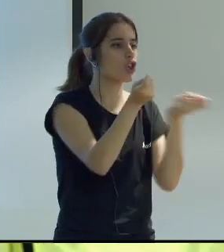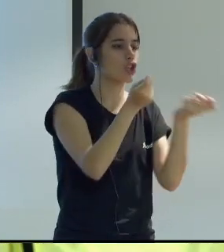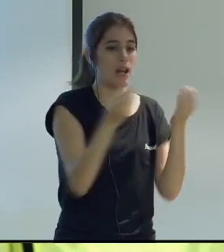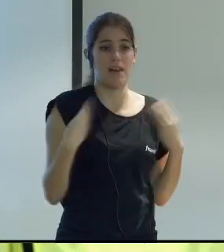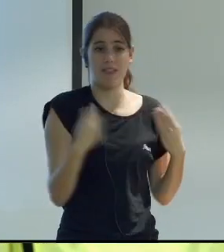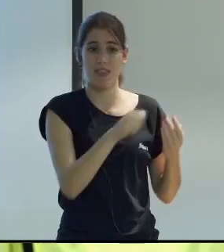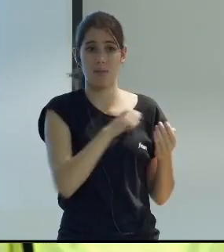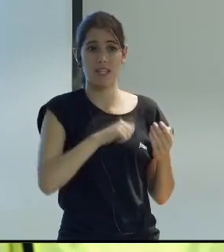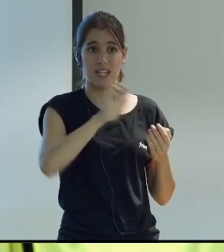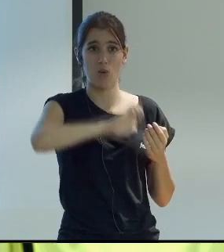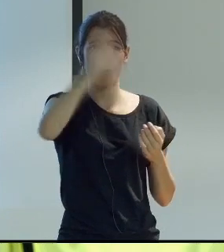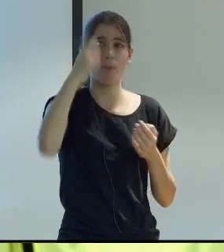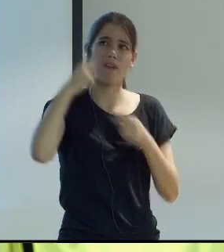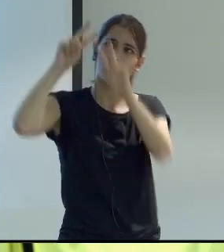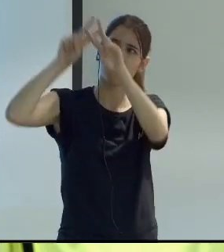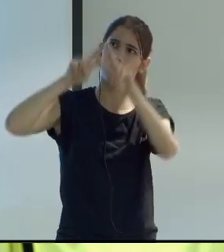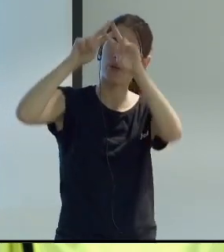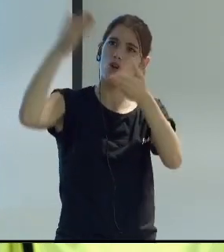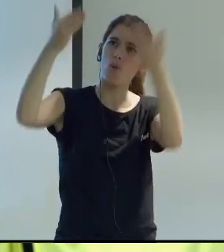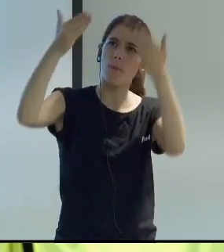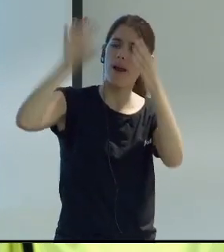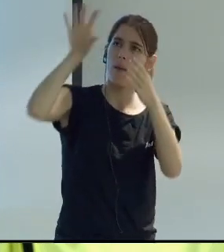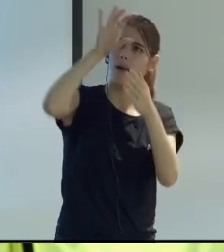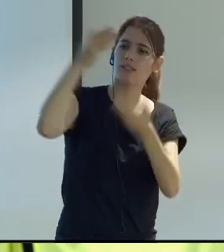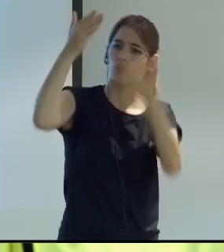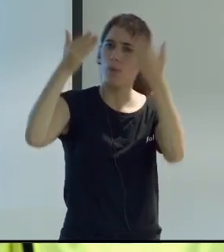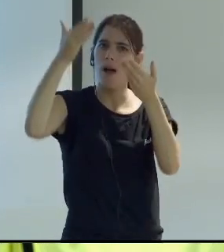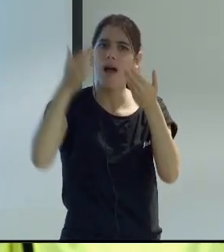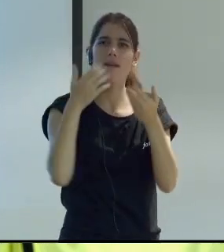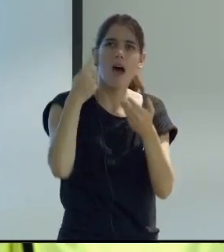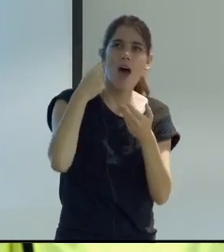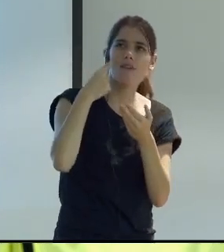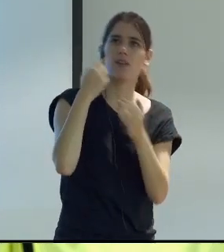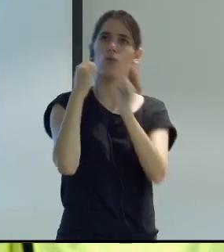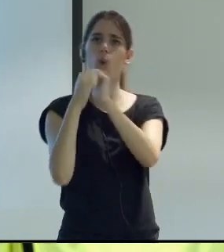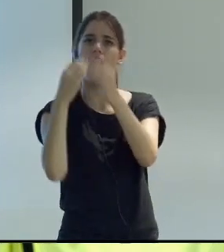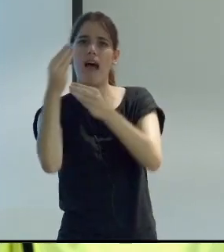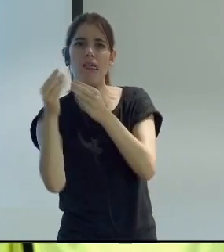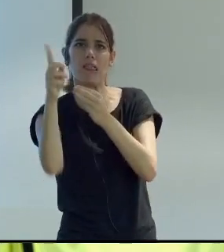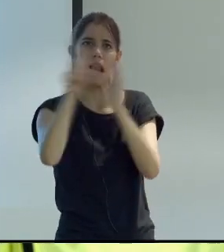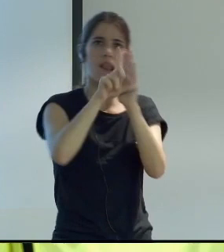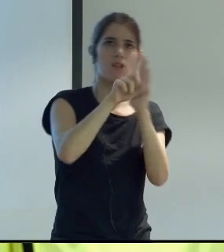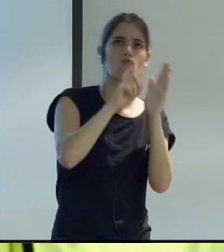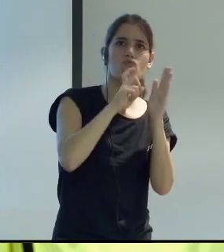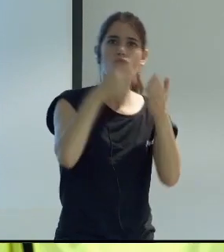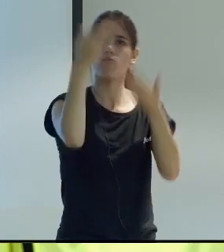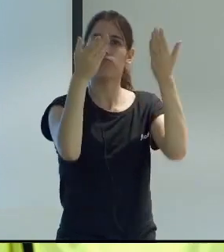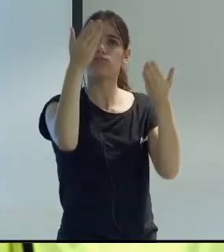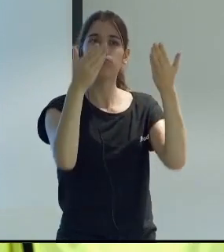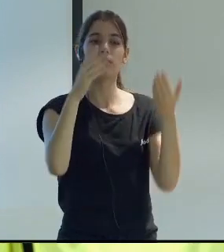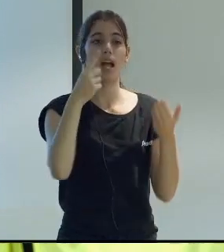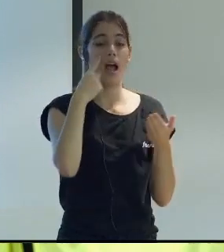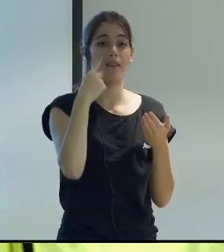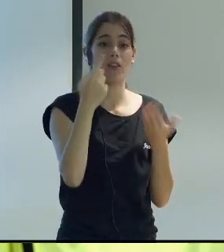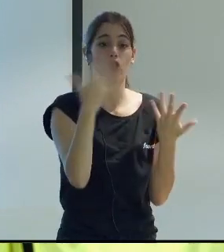independiente a nivel europeo, comparando distintos países para ver qué pasa y podemos ver